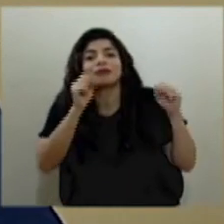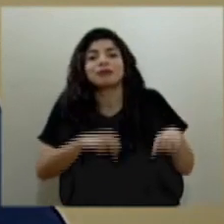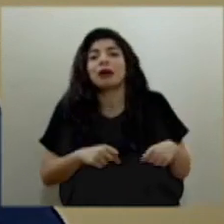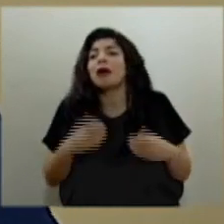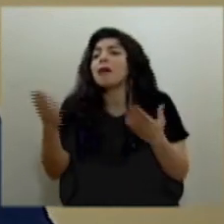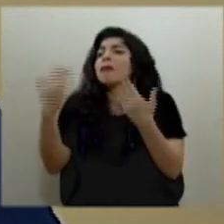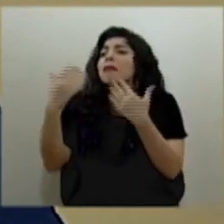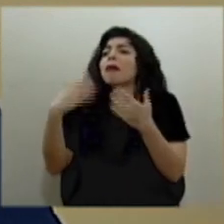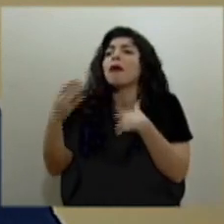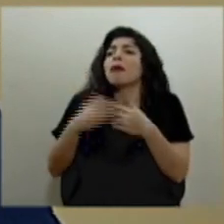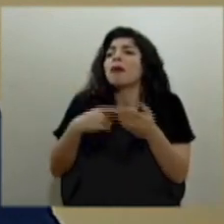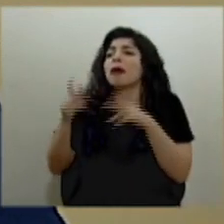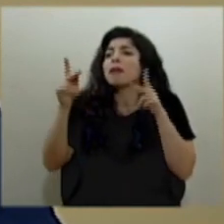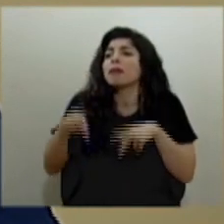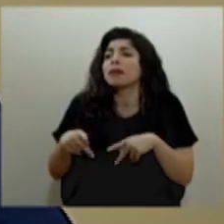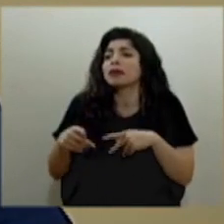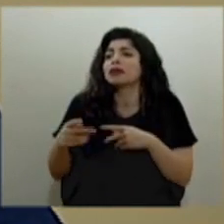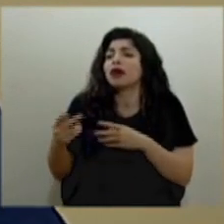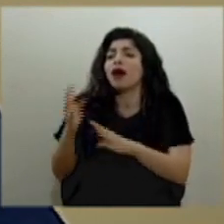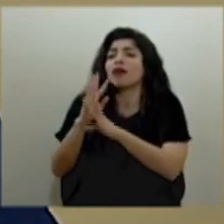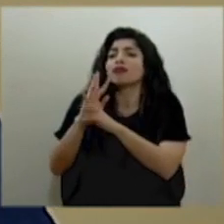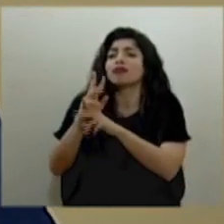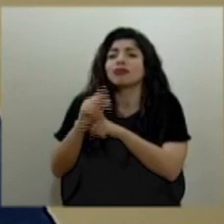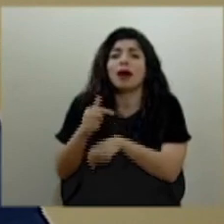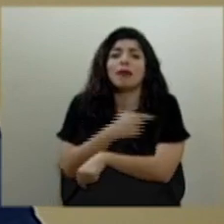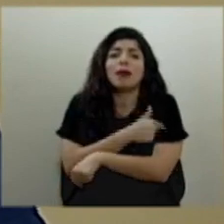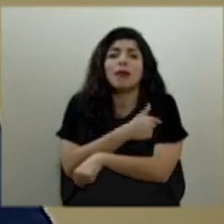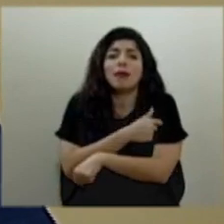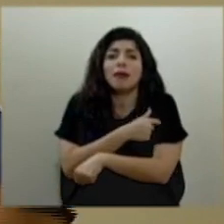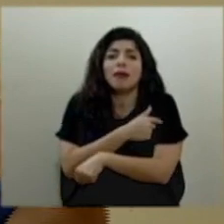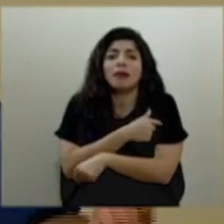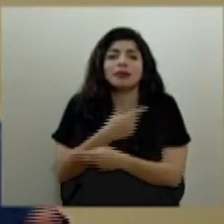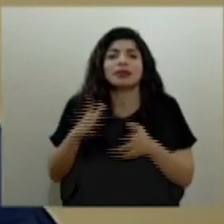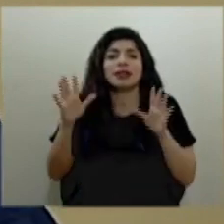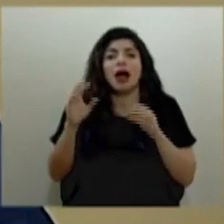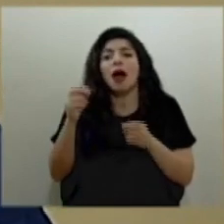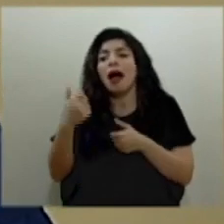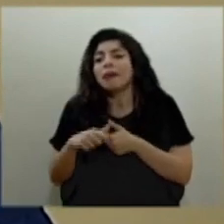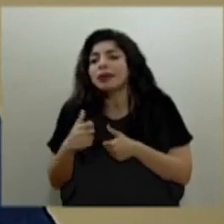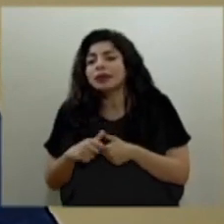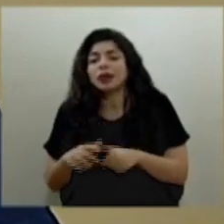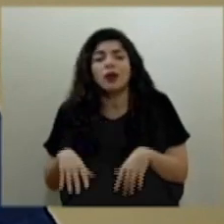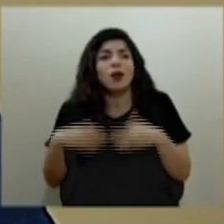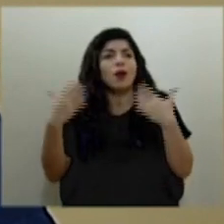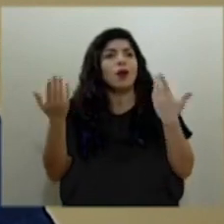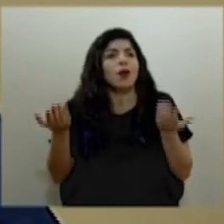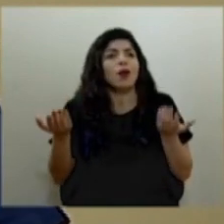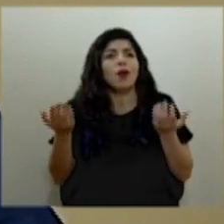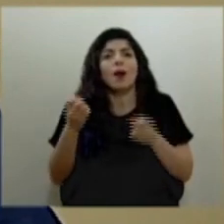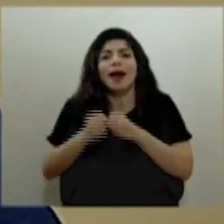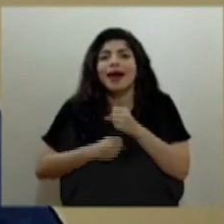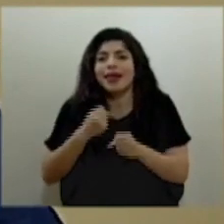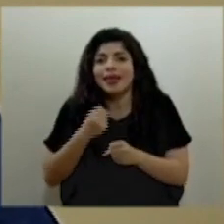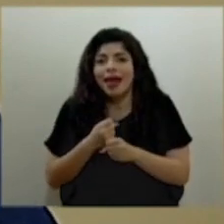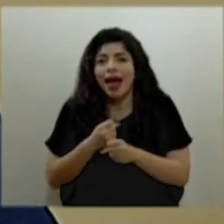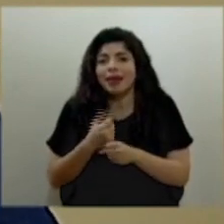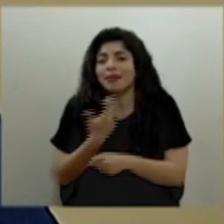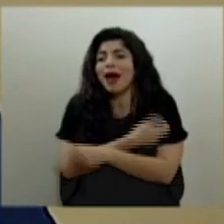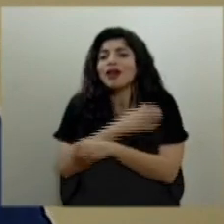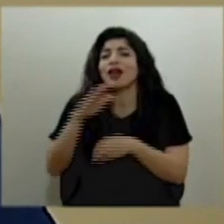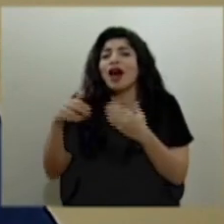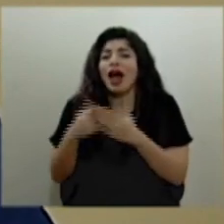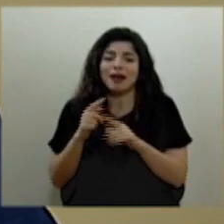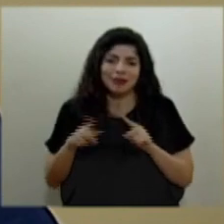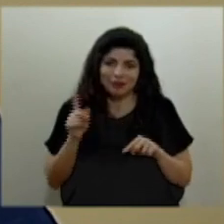decir, venga todo el que quiera vacunarse ya y los ordenamos o por apellido o por edad y los vamos vacunando a todos,